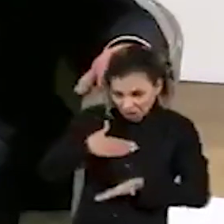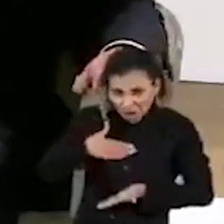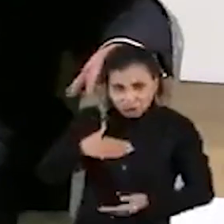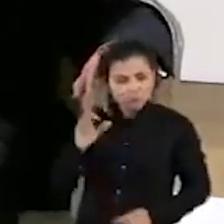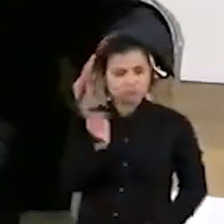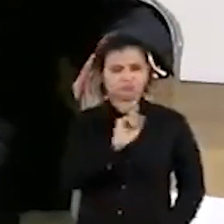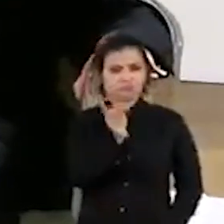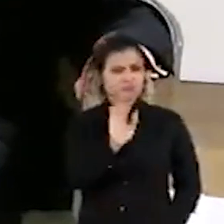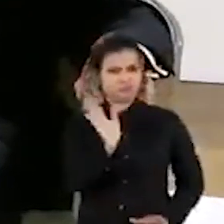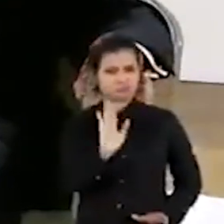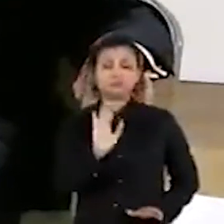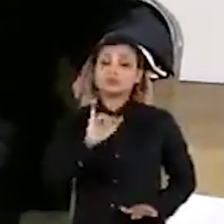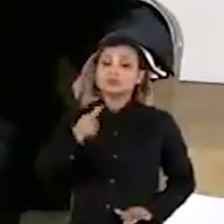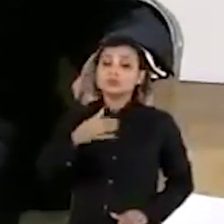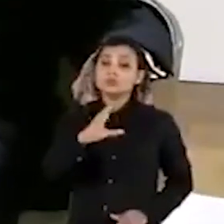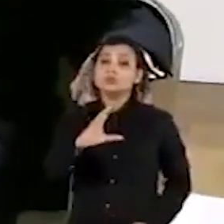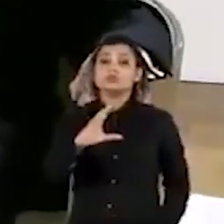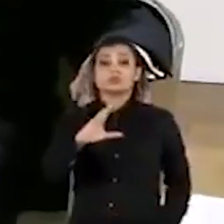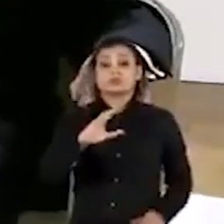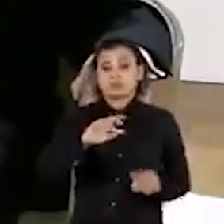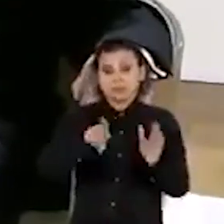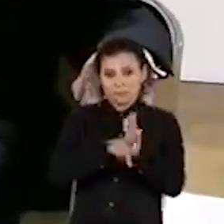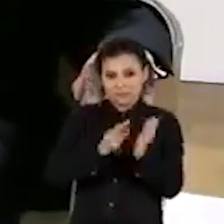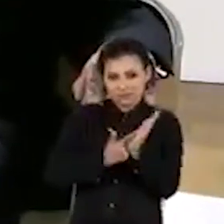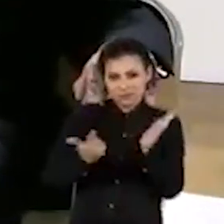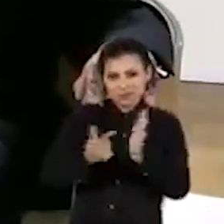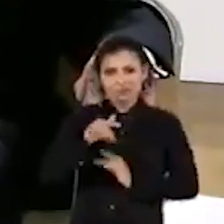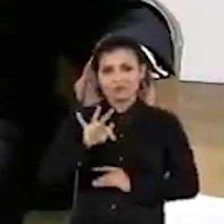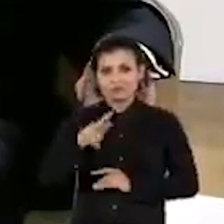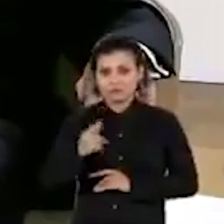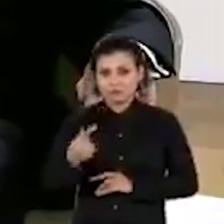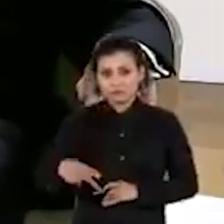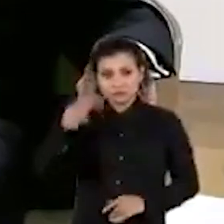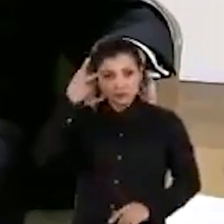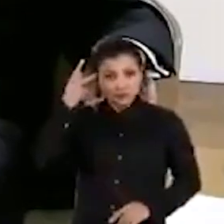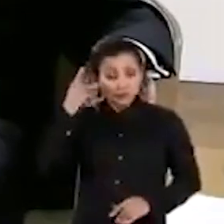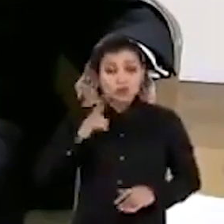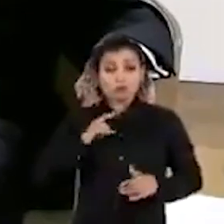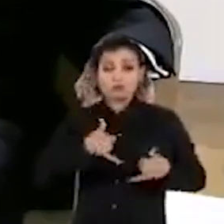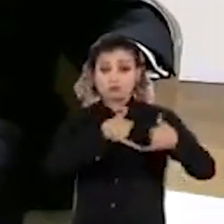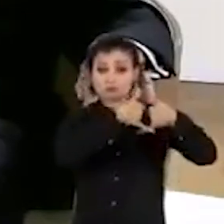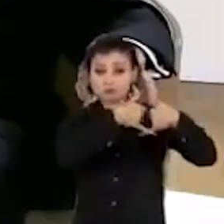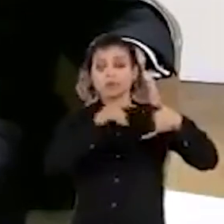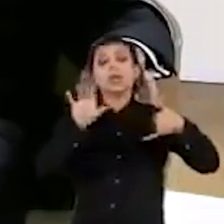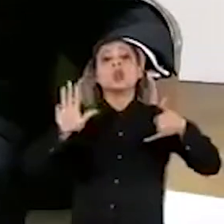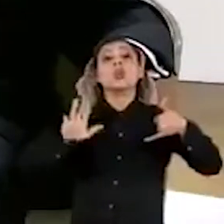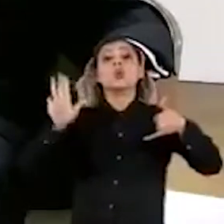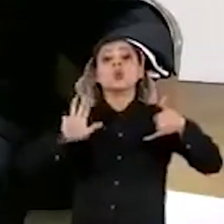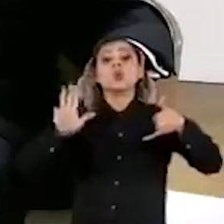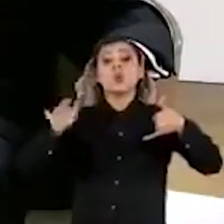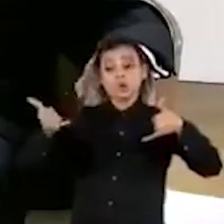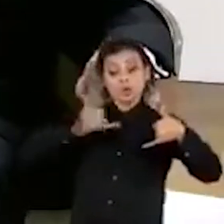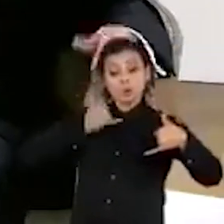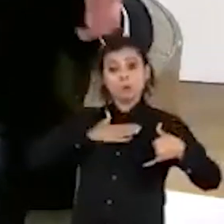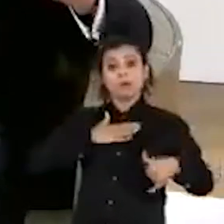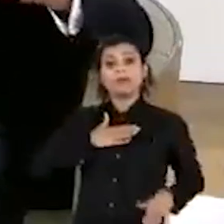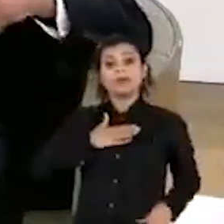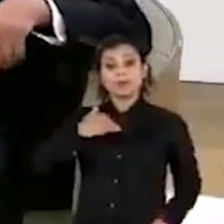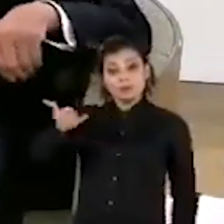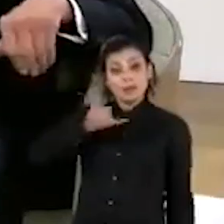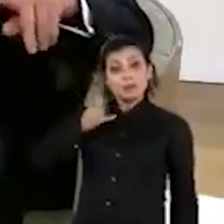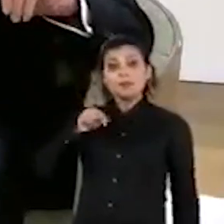Televisión Cultural de Brasil, Temer aseguró que jamás había apoyado ni hecho un compromiso con el golpe de Estado y que trató de